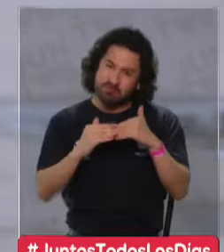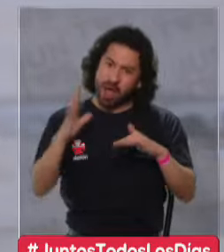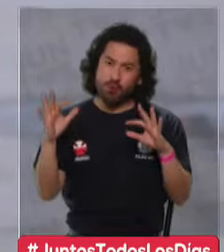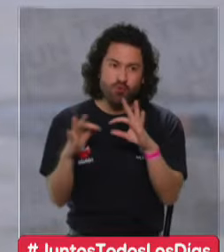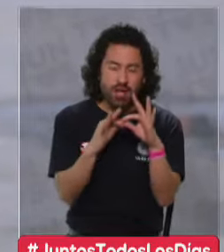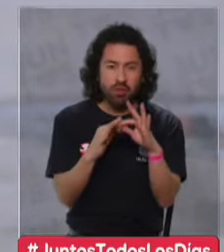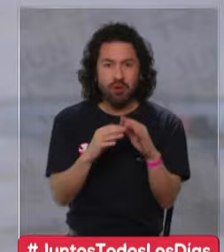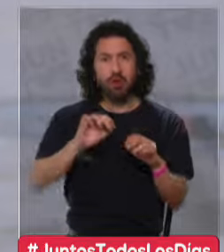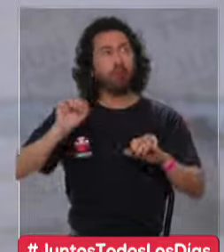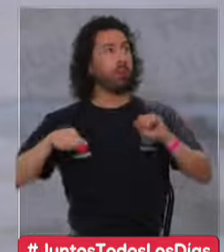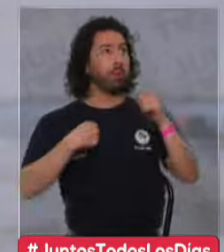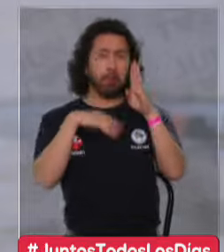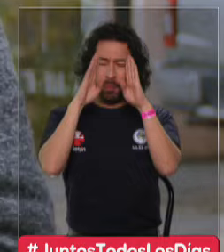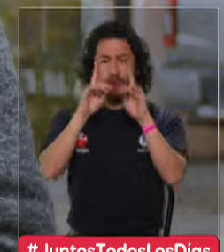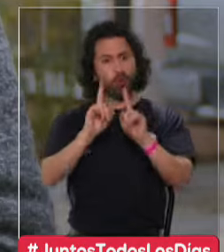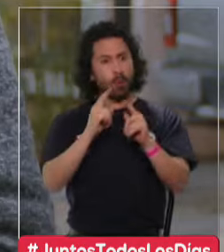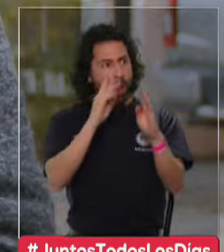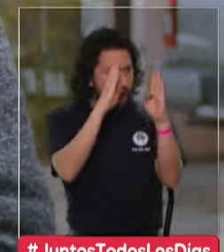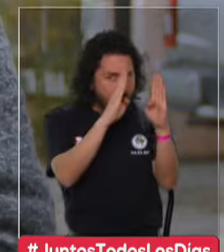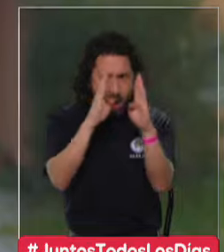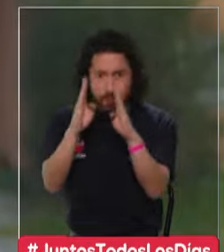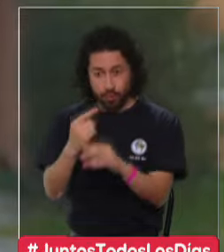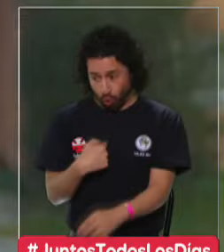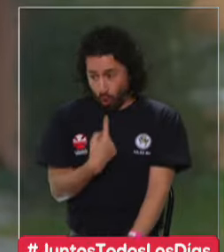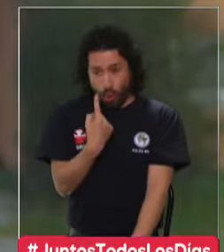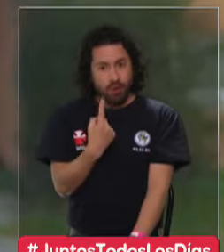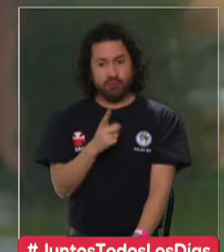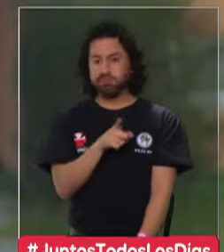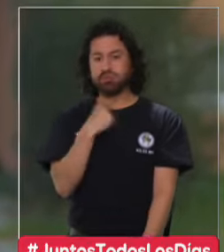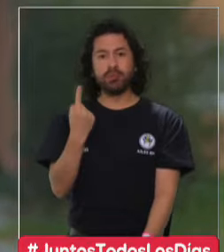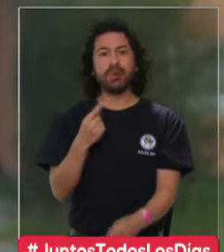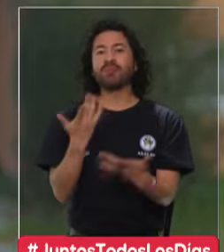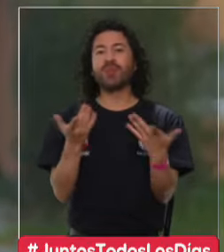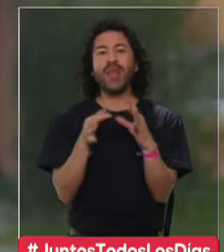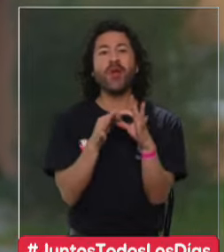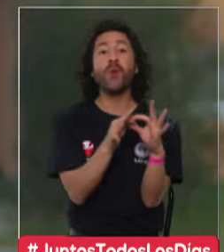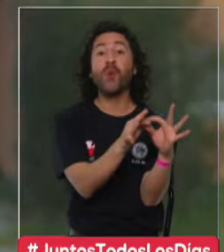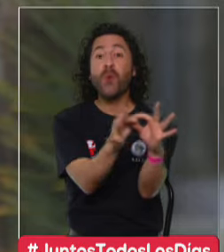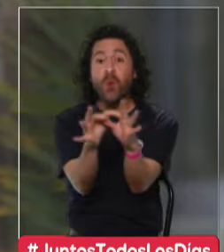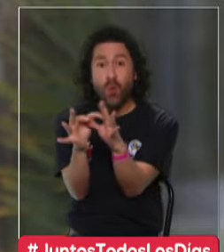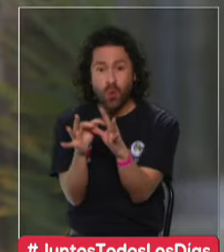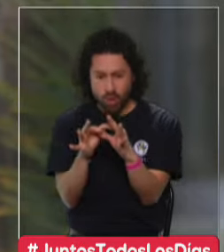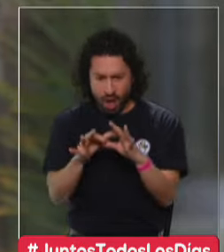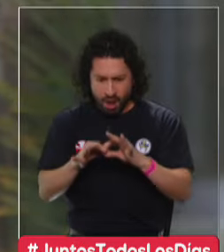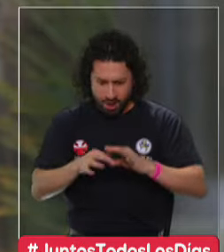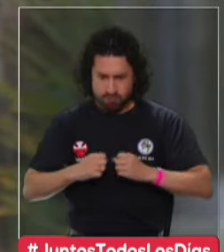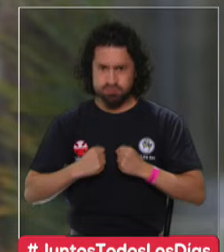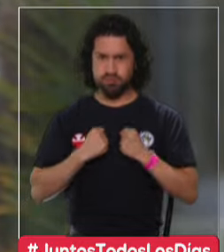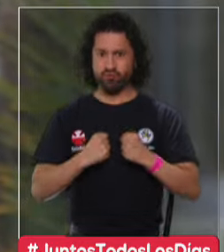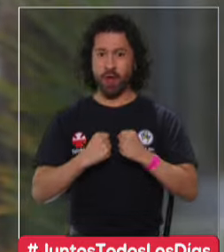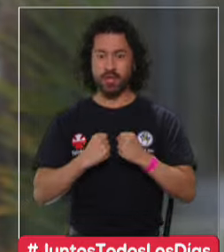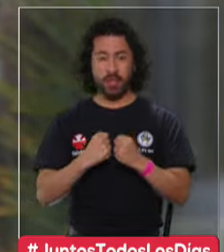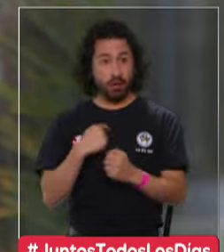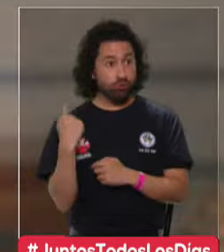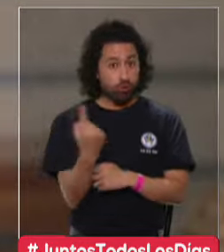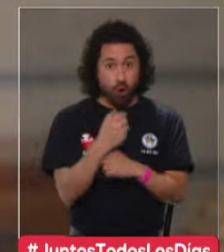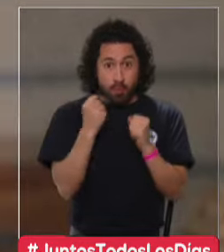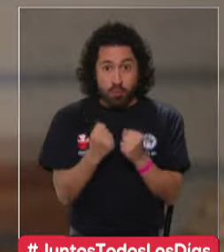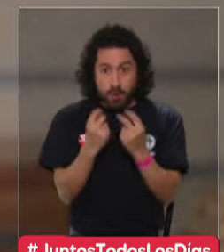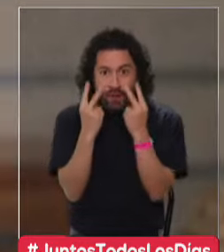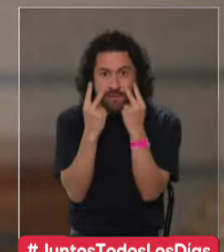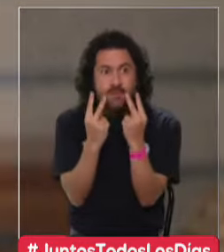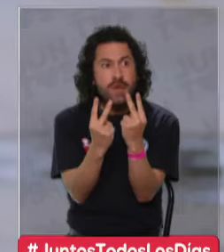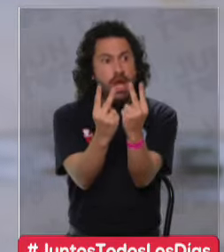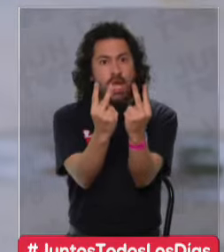más del uno del otro. Uno solo no llega a ninguna parte. La unión, como decían en delante, hace la fuerza. Cuando somos capaces de mirar más